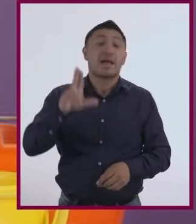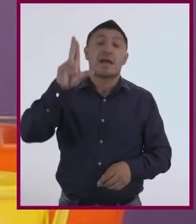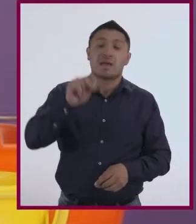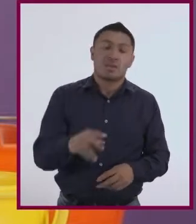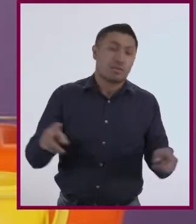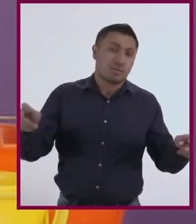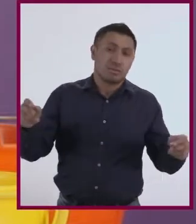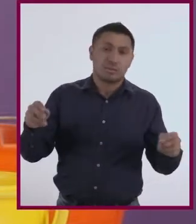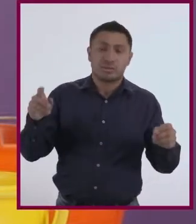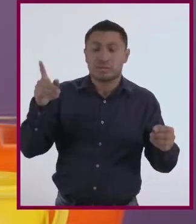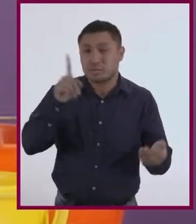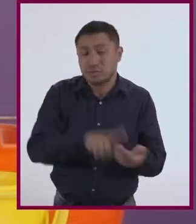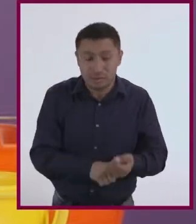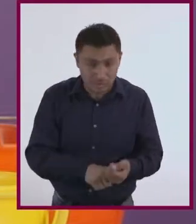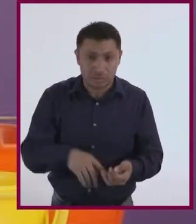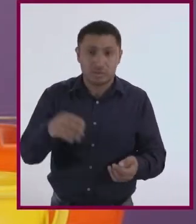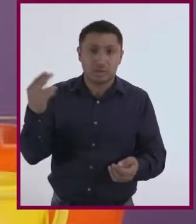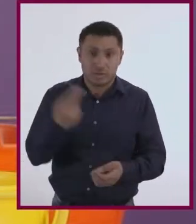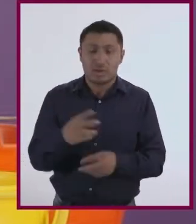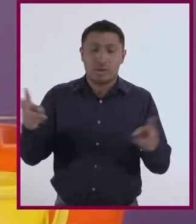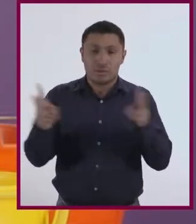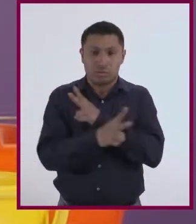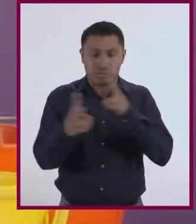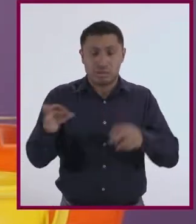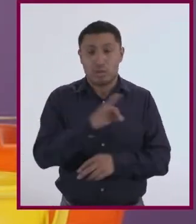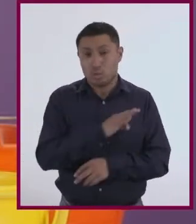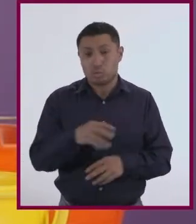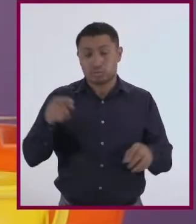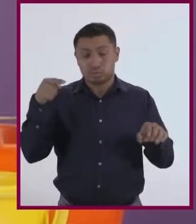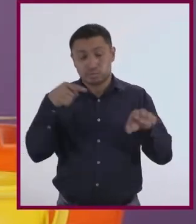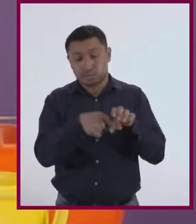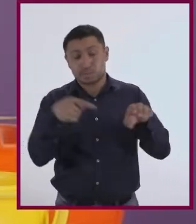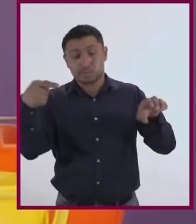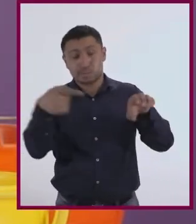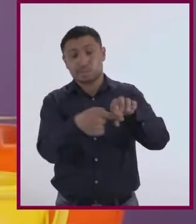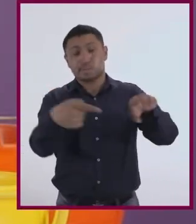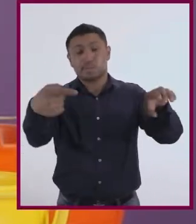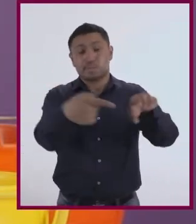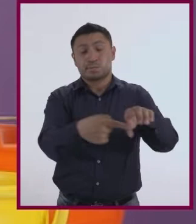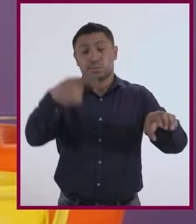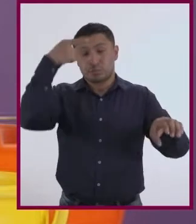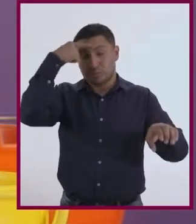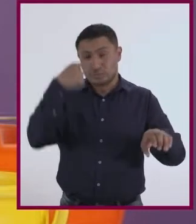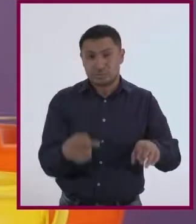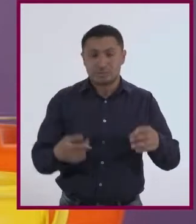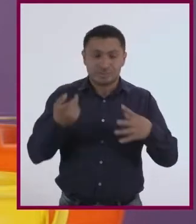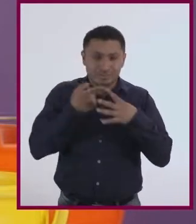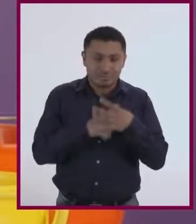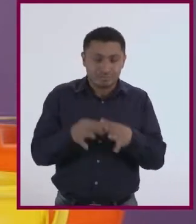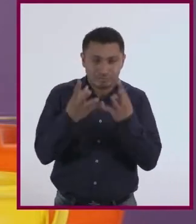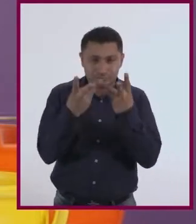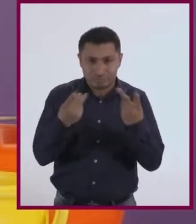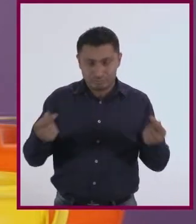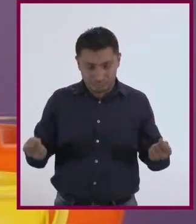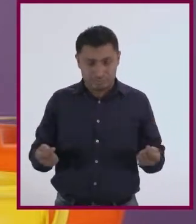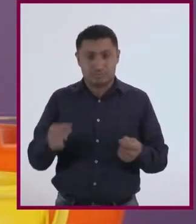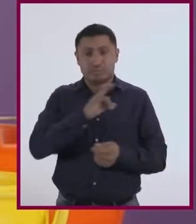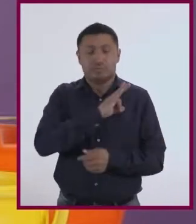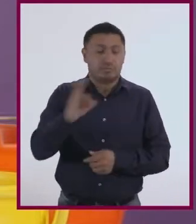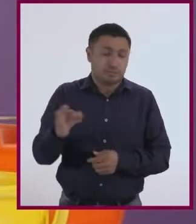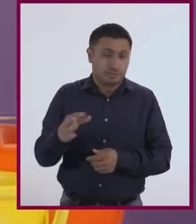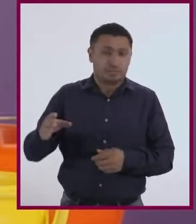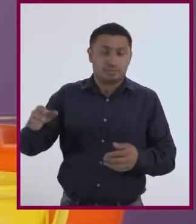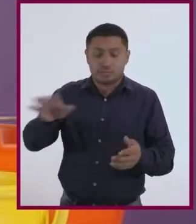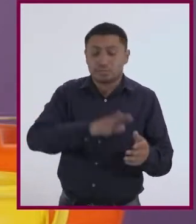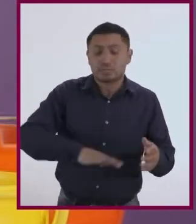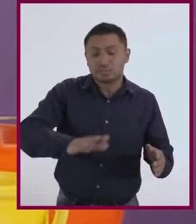condiciones sin aire. Si es necesario, se le deben hacer perforaciones al contenedor para que pueda iniciar la descomposición. Puedes poner la